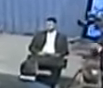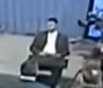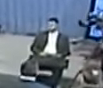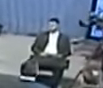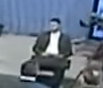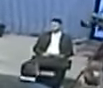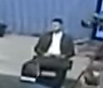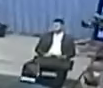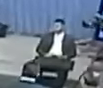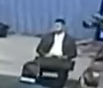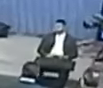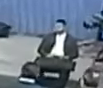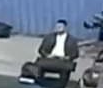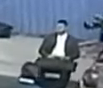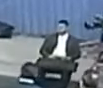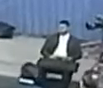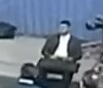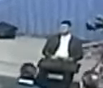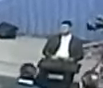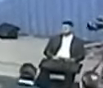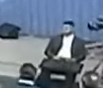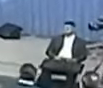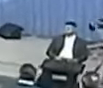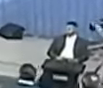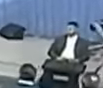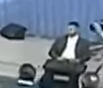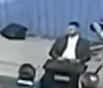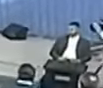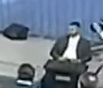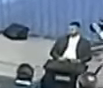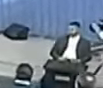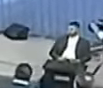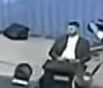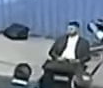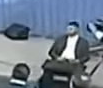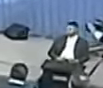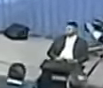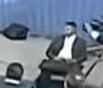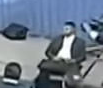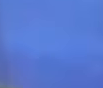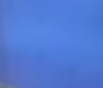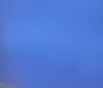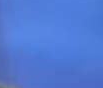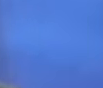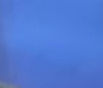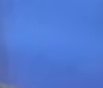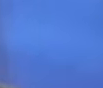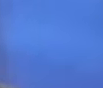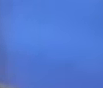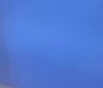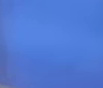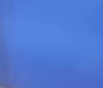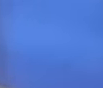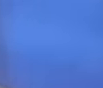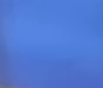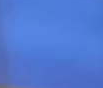Voy a dejar en el derecho a palabra, en representación de los trabajadores, a el diputado Wills Rangel.